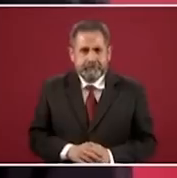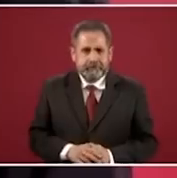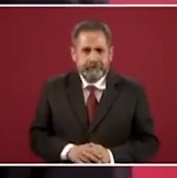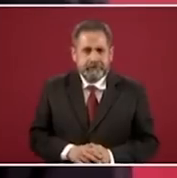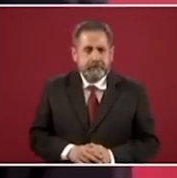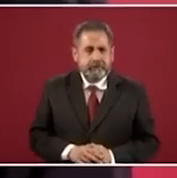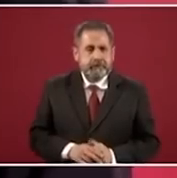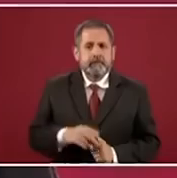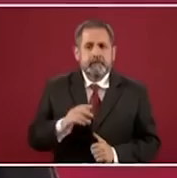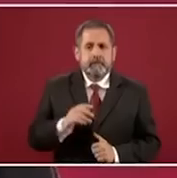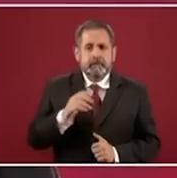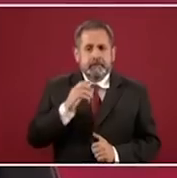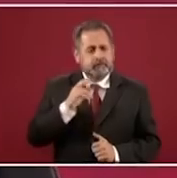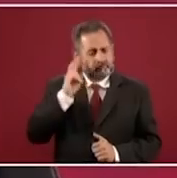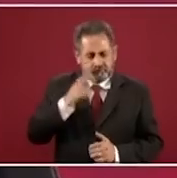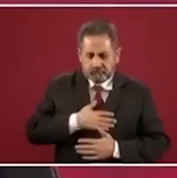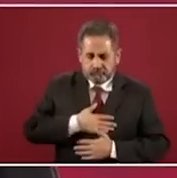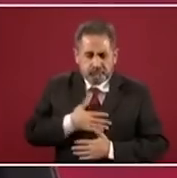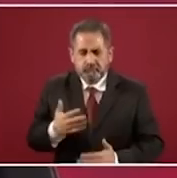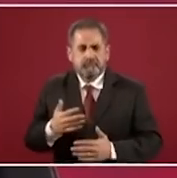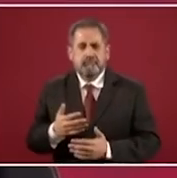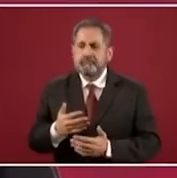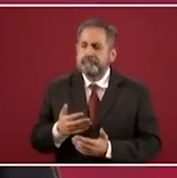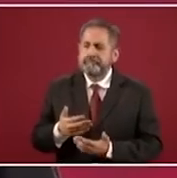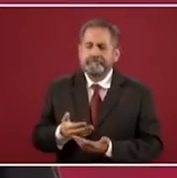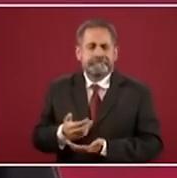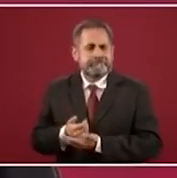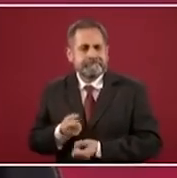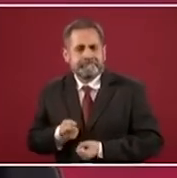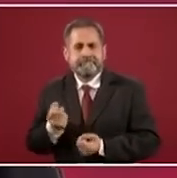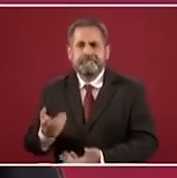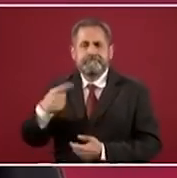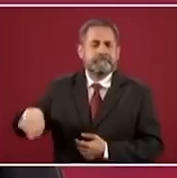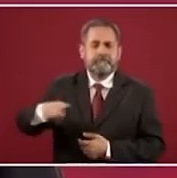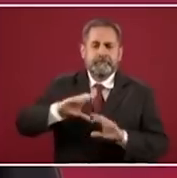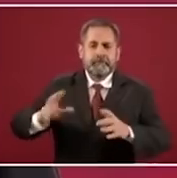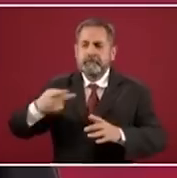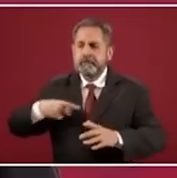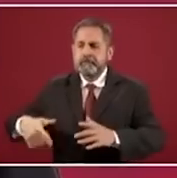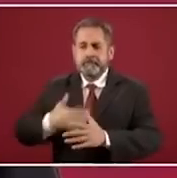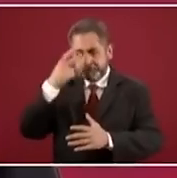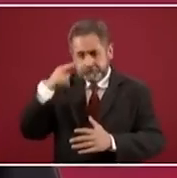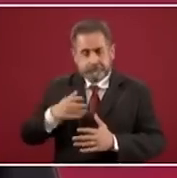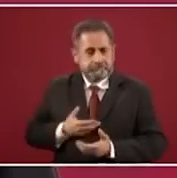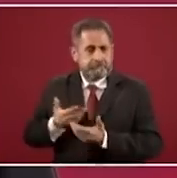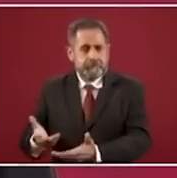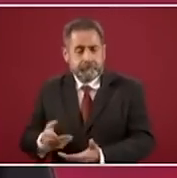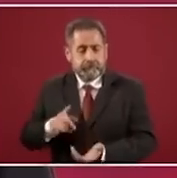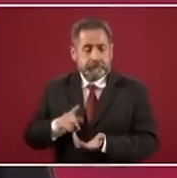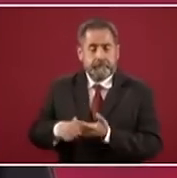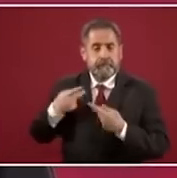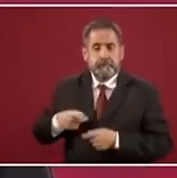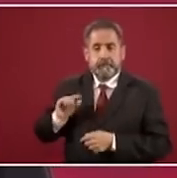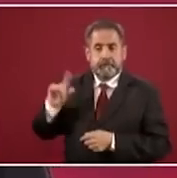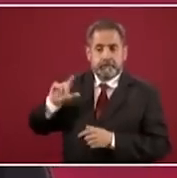se quiera realmente servir al pueblo. O sea, que el servidor público no esté